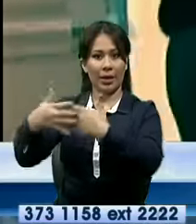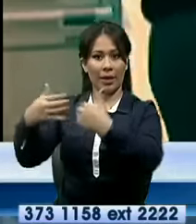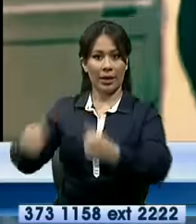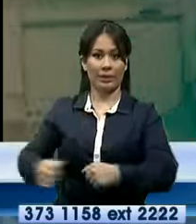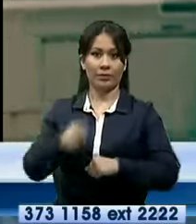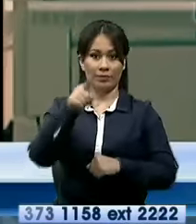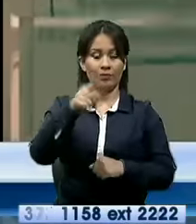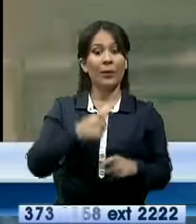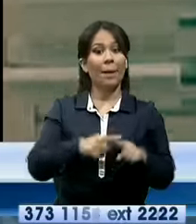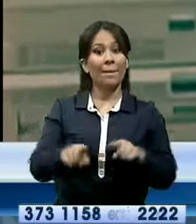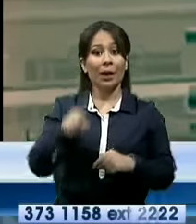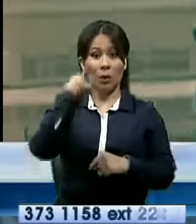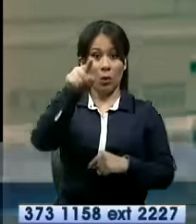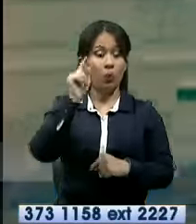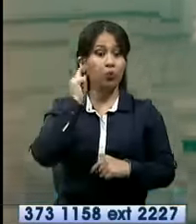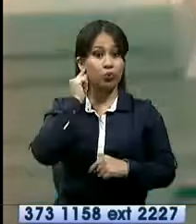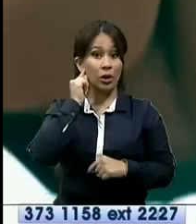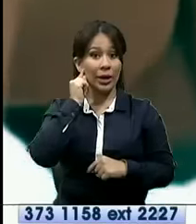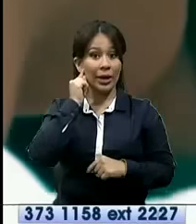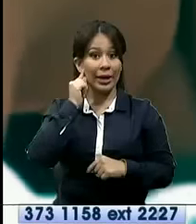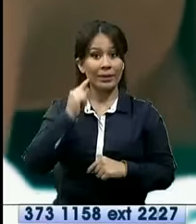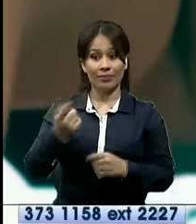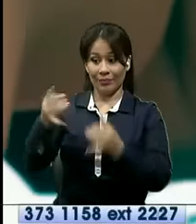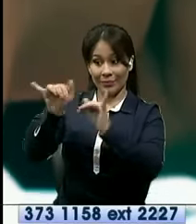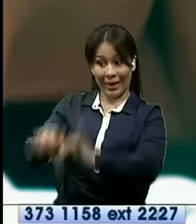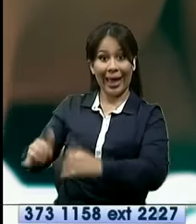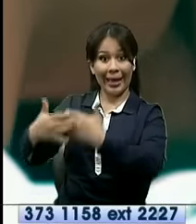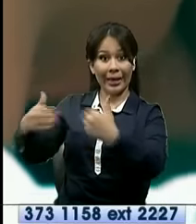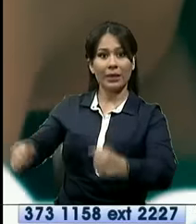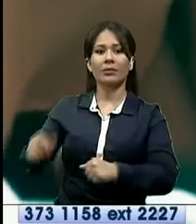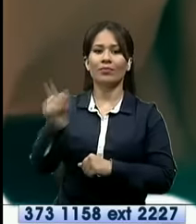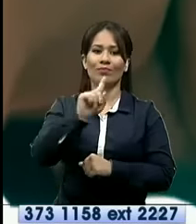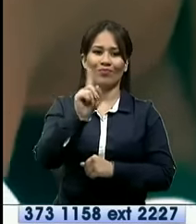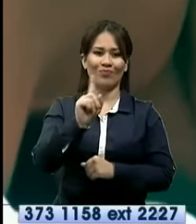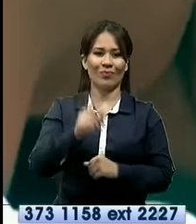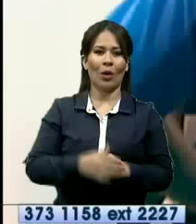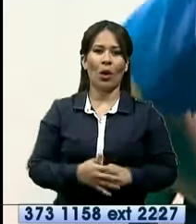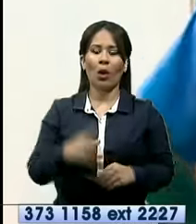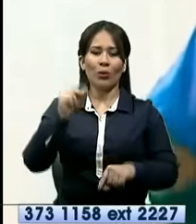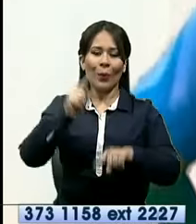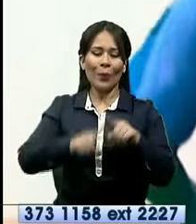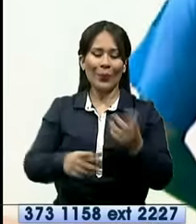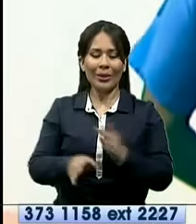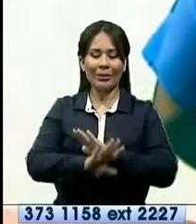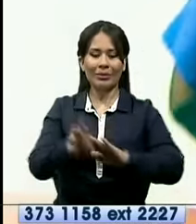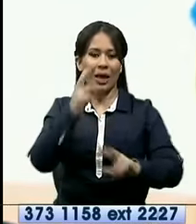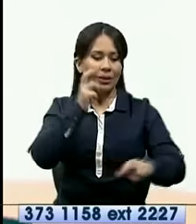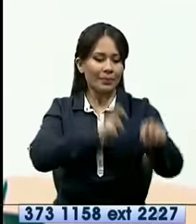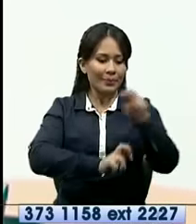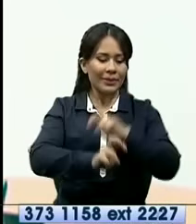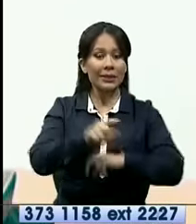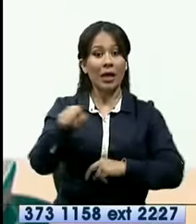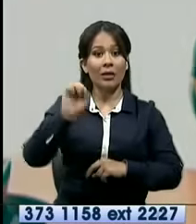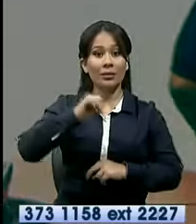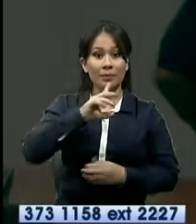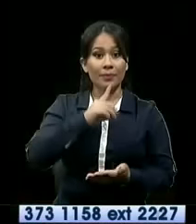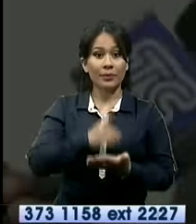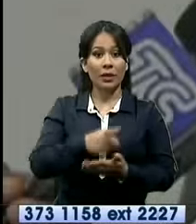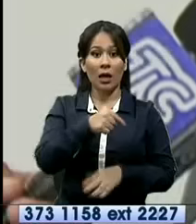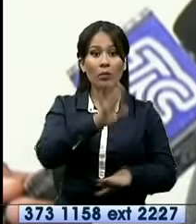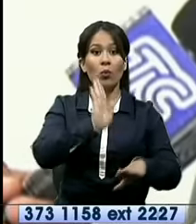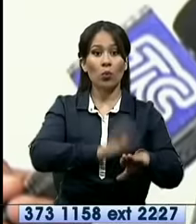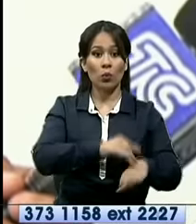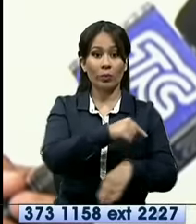medida cautelar no privativa de libertad, ya que durante los elementos de convicción que efectivamente la victimaria